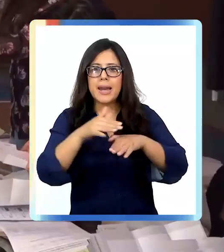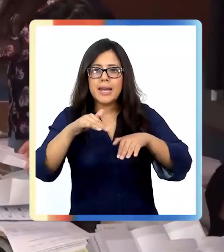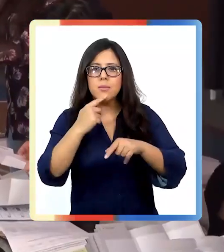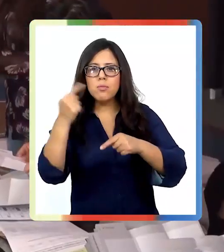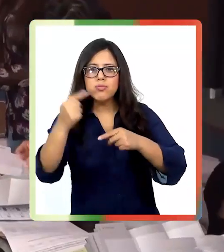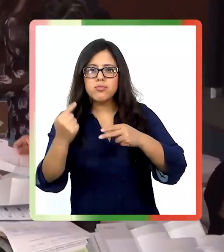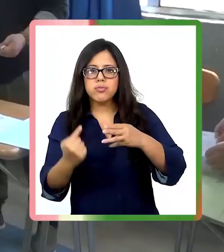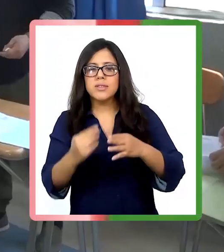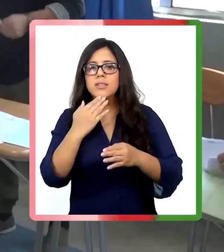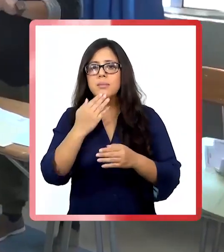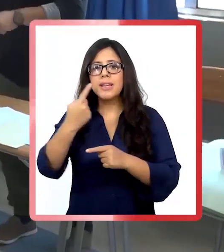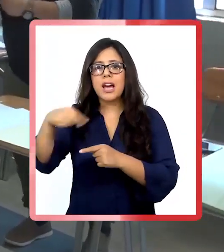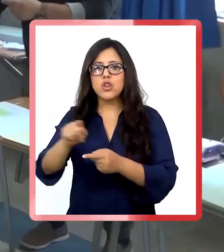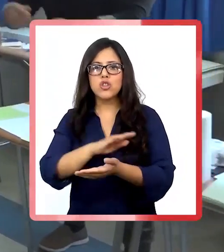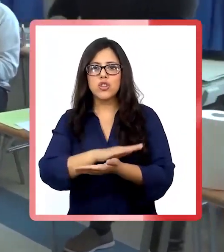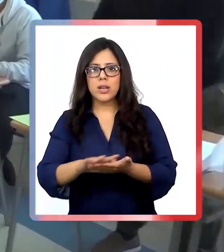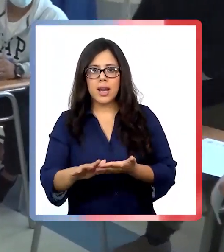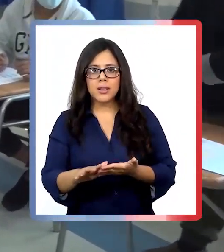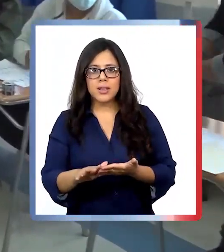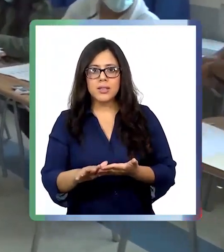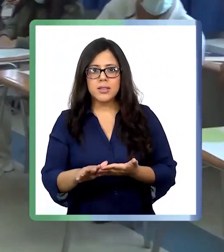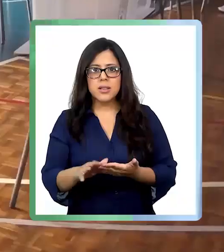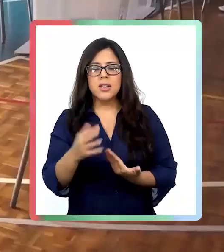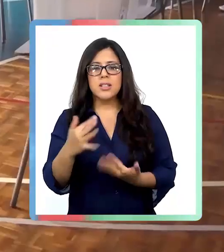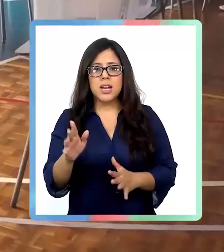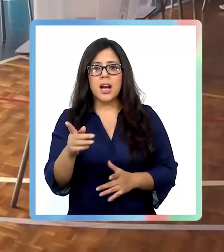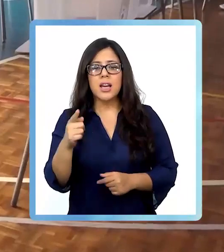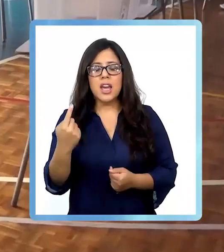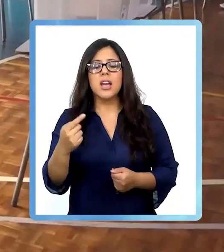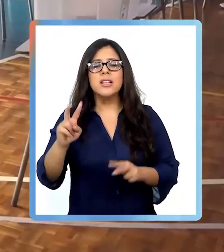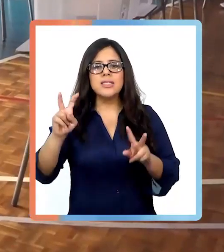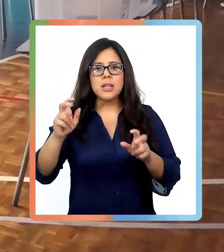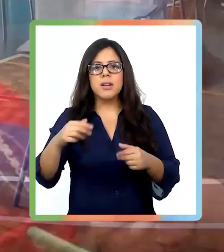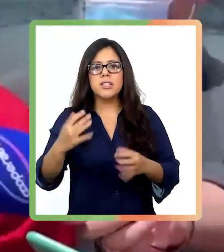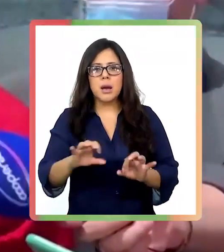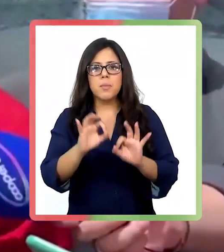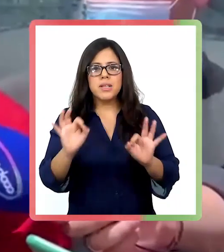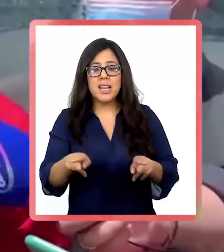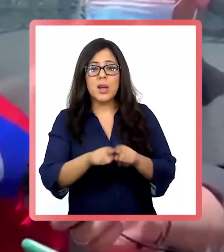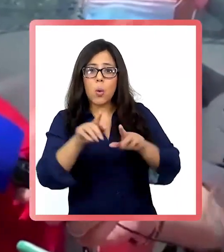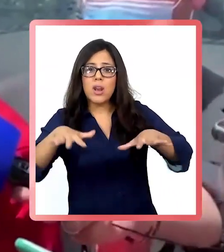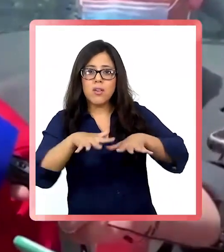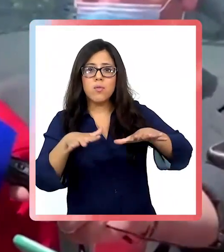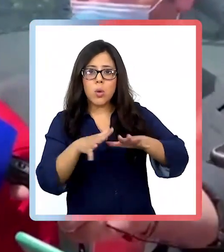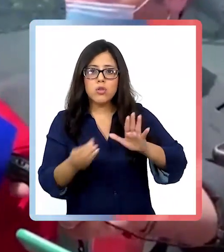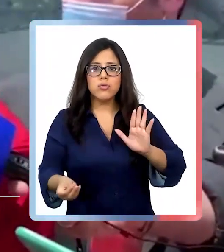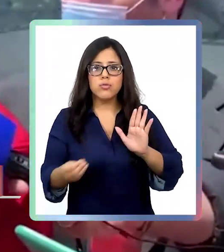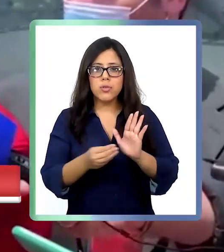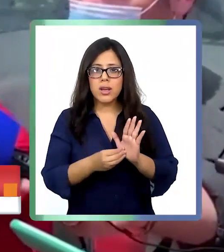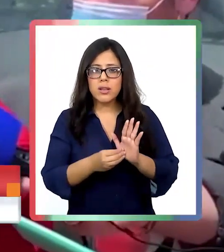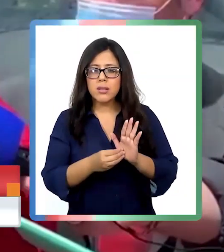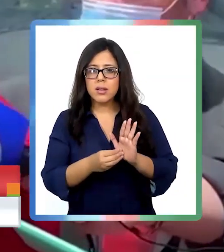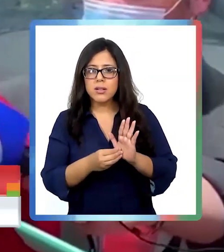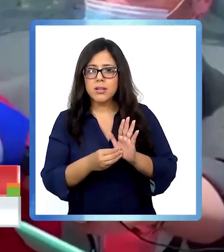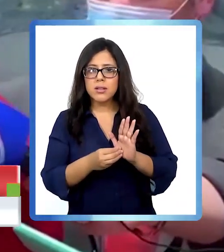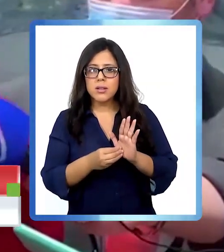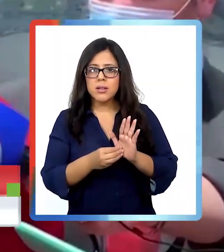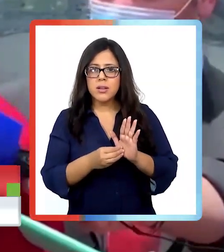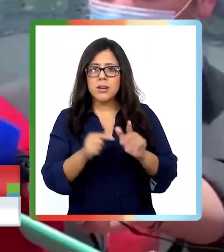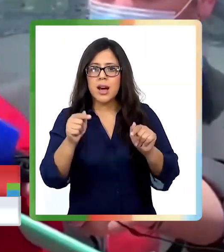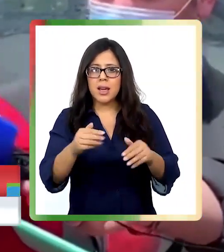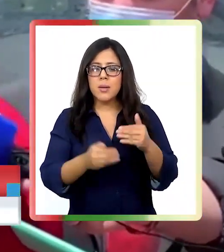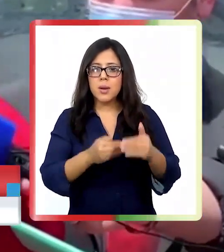Talca Constitución, que va a operar también en forma gratuita y con frecuencias especiales. El gobierno hace un esfuerzo adicional durante el día de las